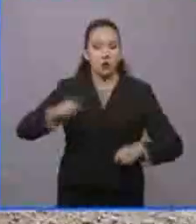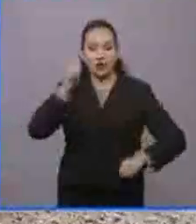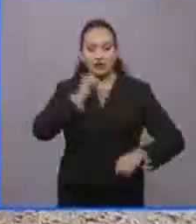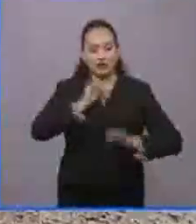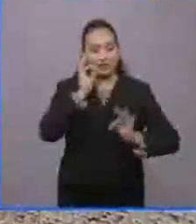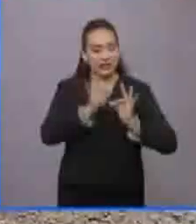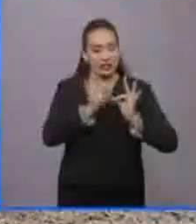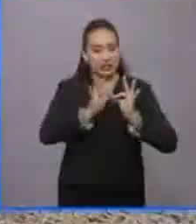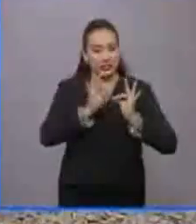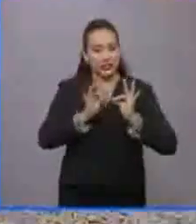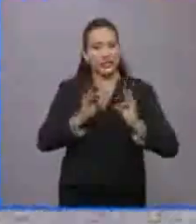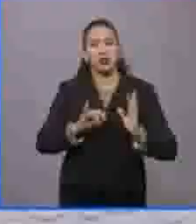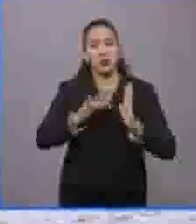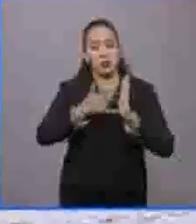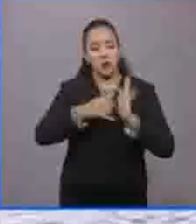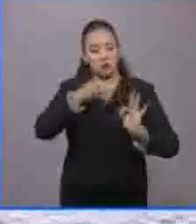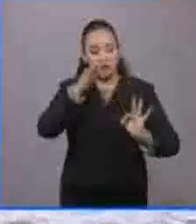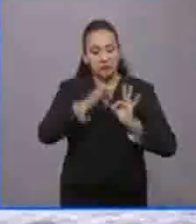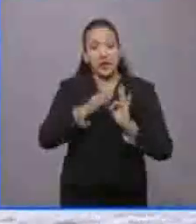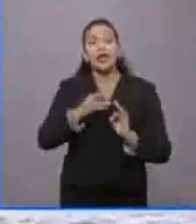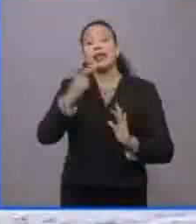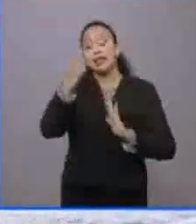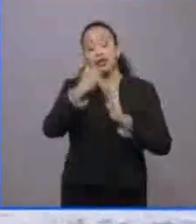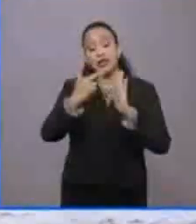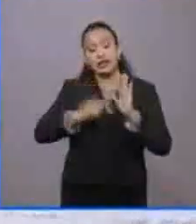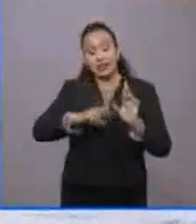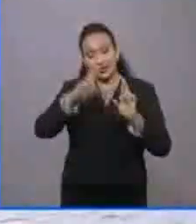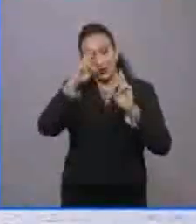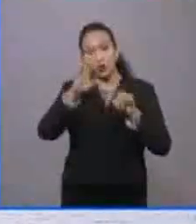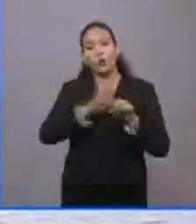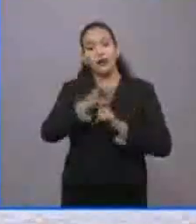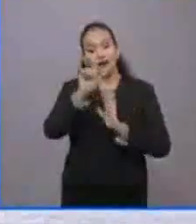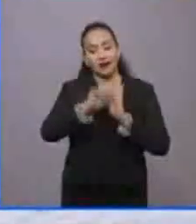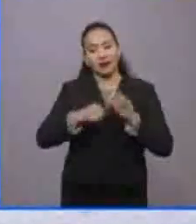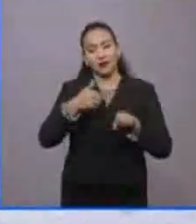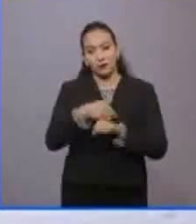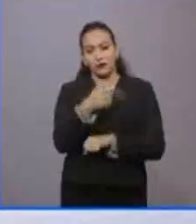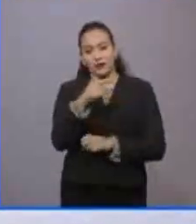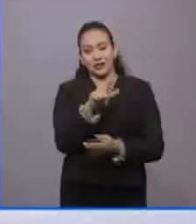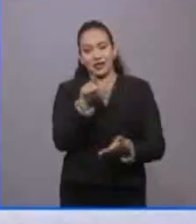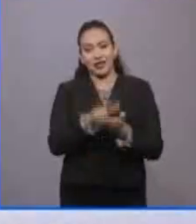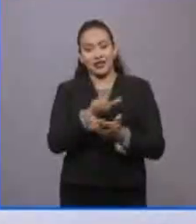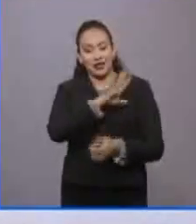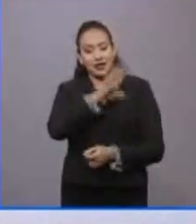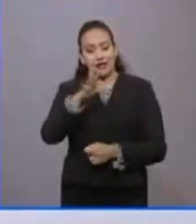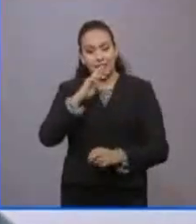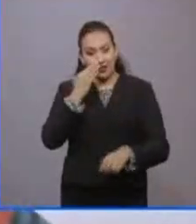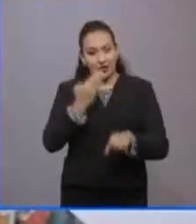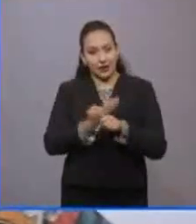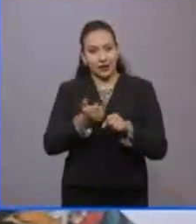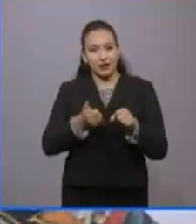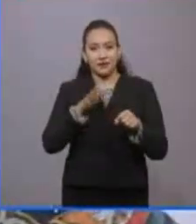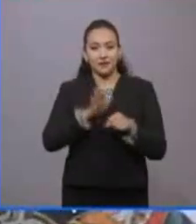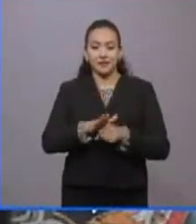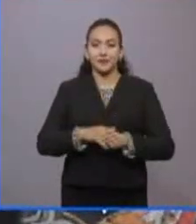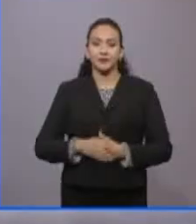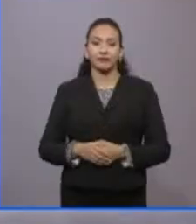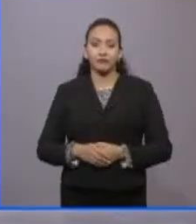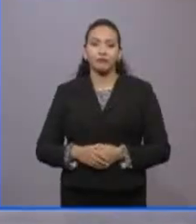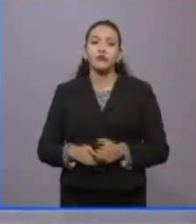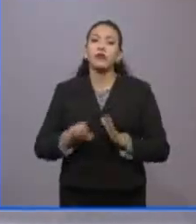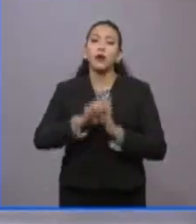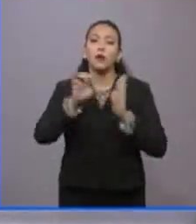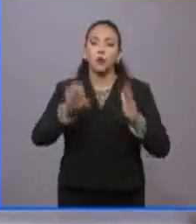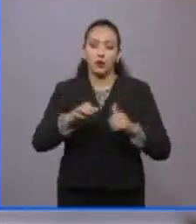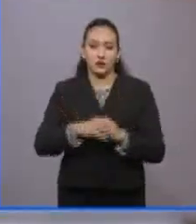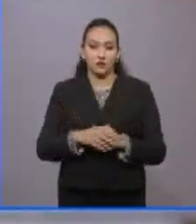diligencia y respetando los principios previstos en el artículo 7º de la Ley General de Responsabilidades Administrativas, entre ellos